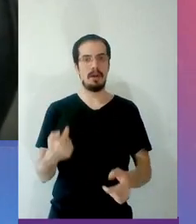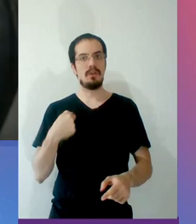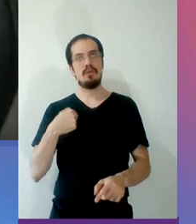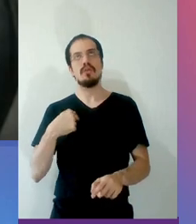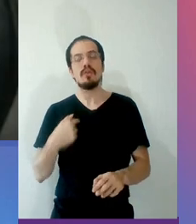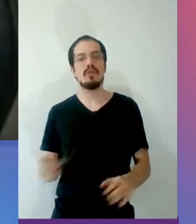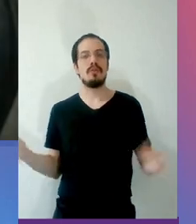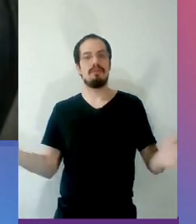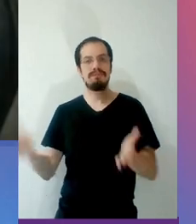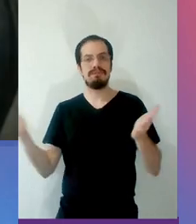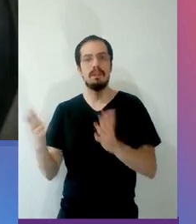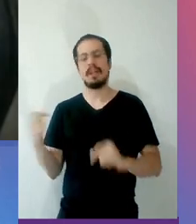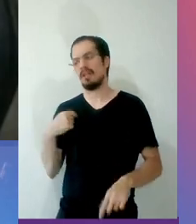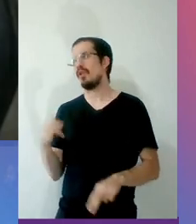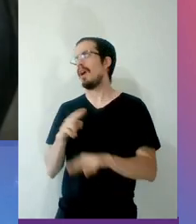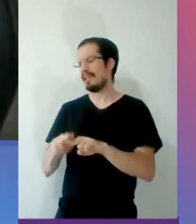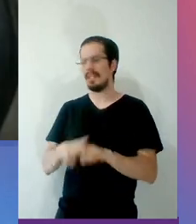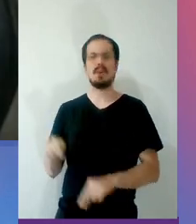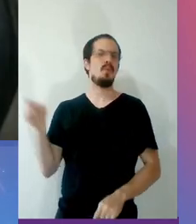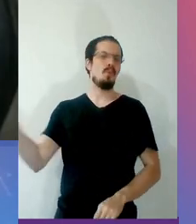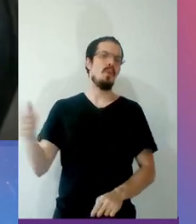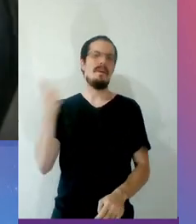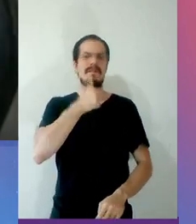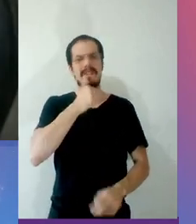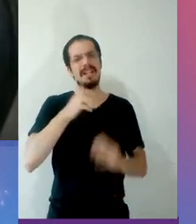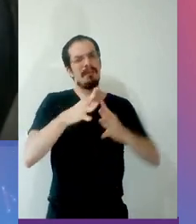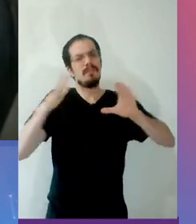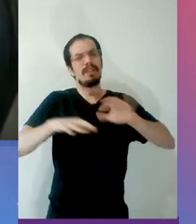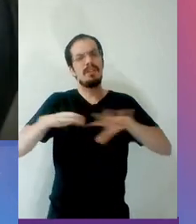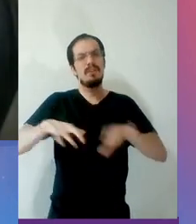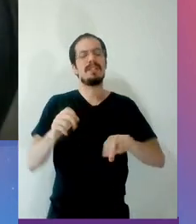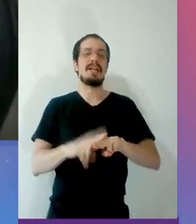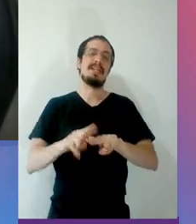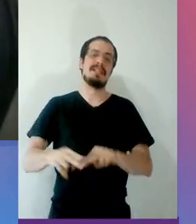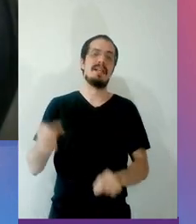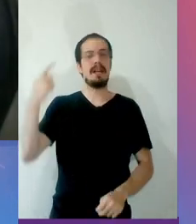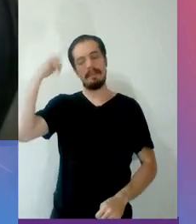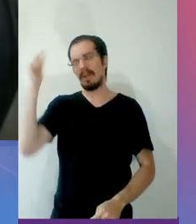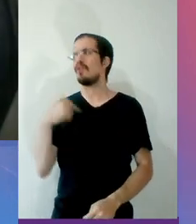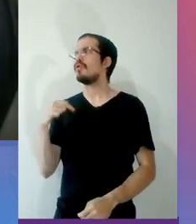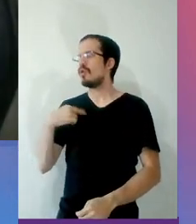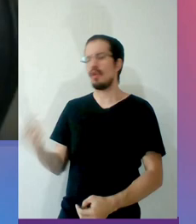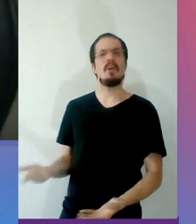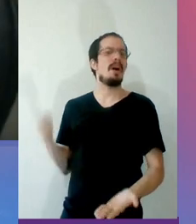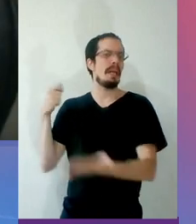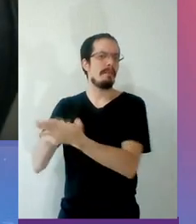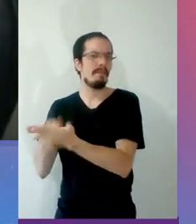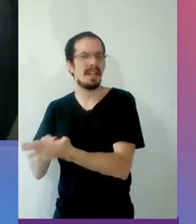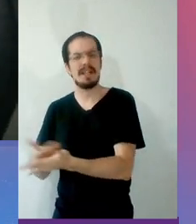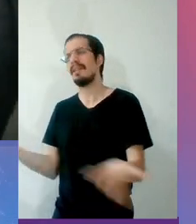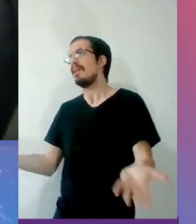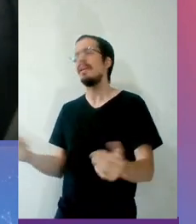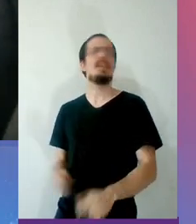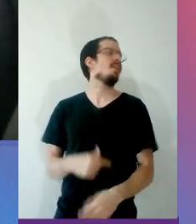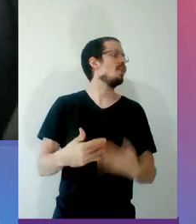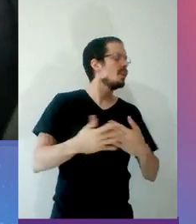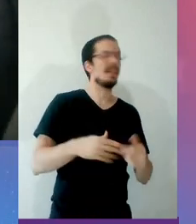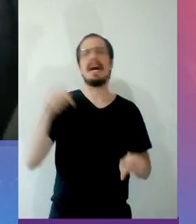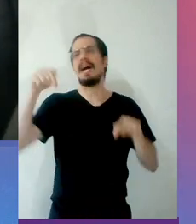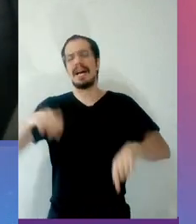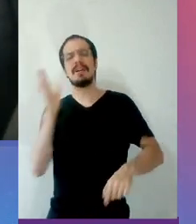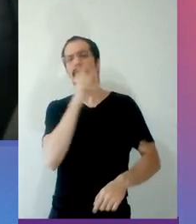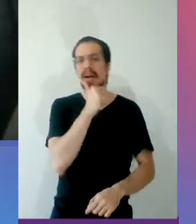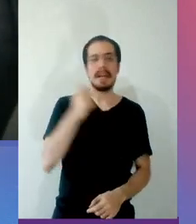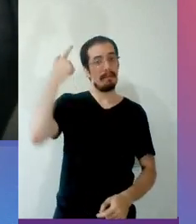hay tanto por hacer y no se hace, cuando hay tanto que invertir y no se invierte, cuando hay tanto que aprender y no se aprende.